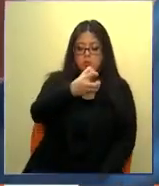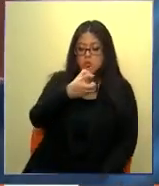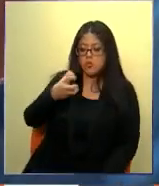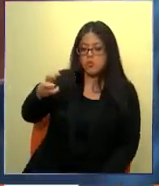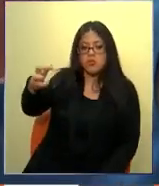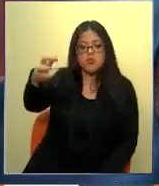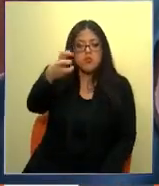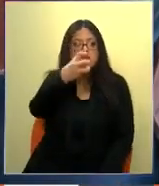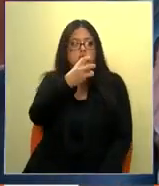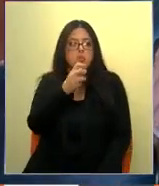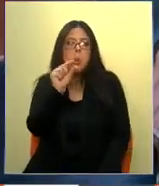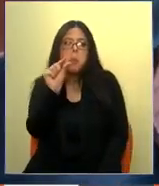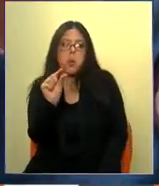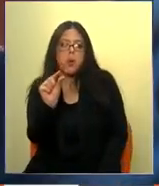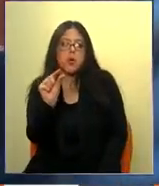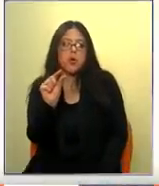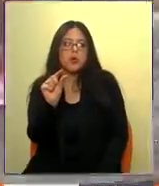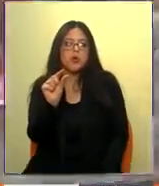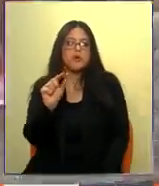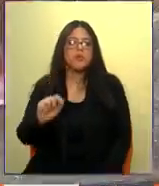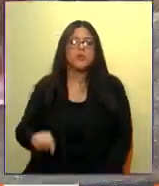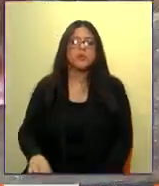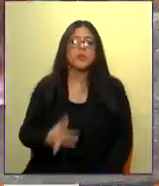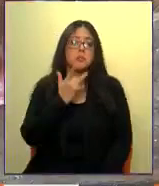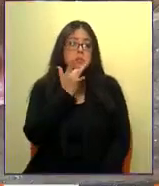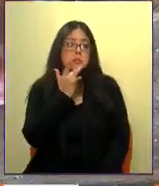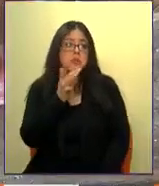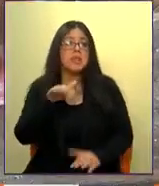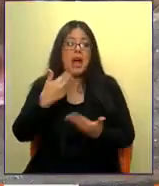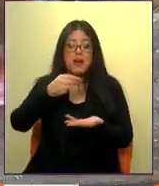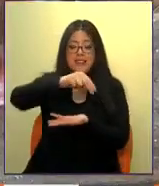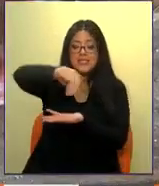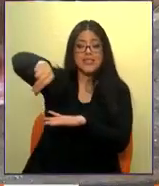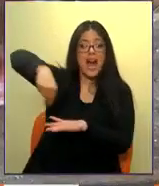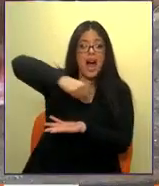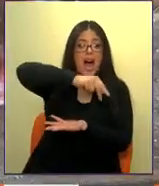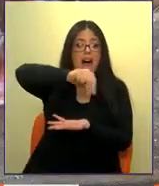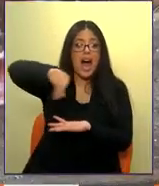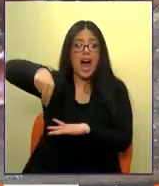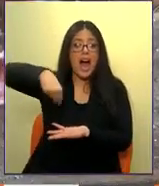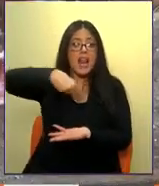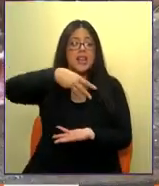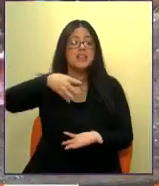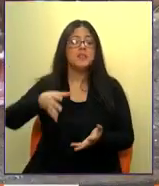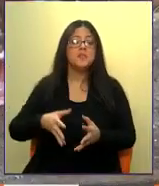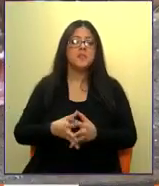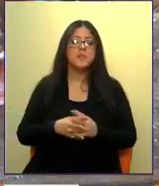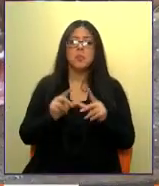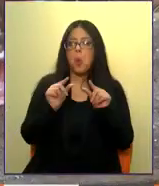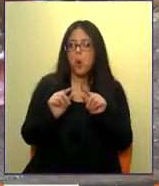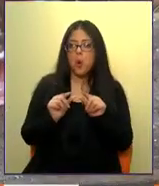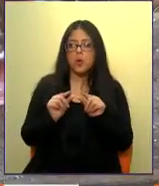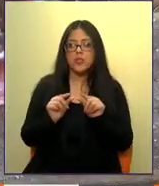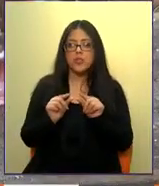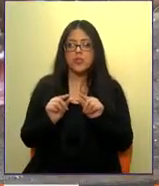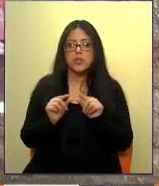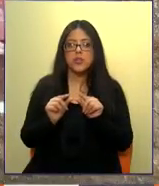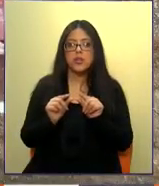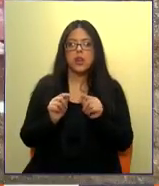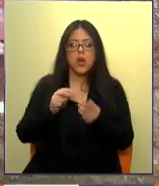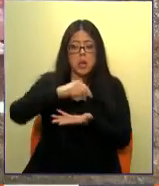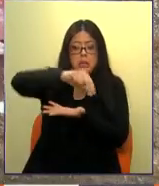de limón. Bien simple, vamos con la sal, salamos bien poquito, no te pases con la